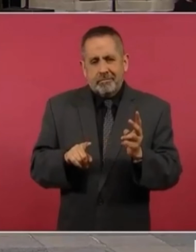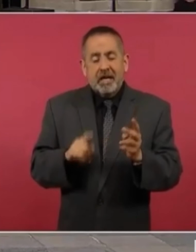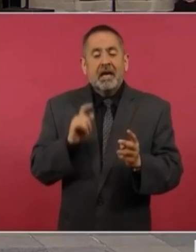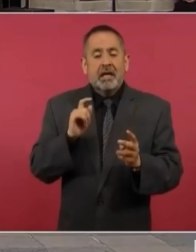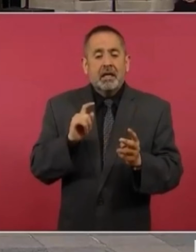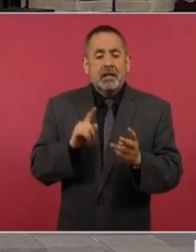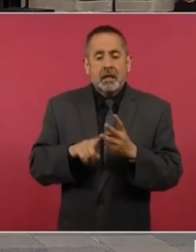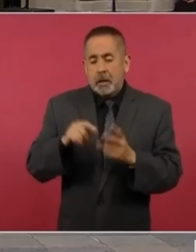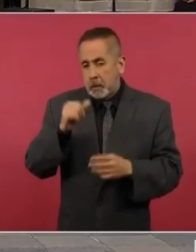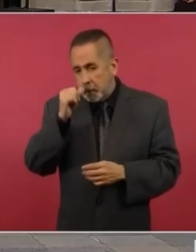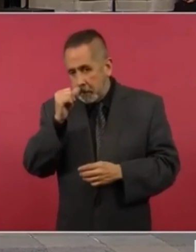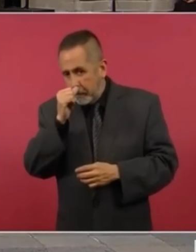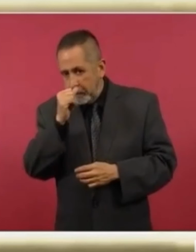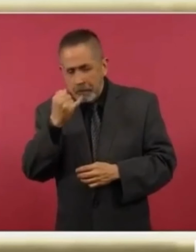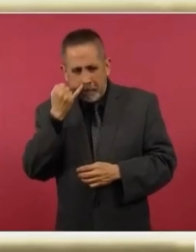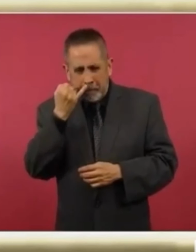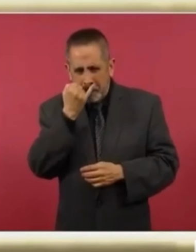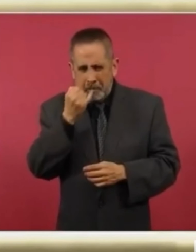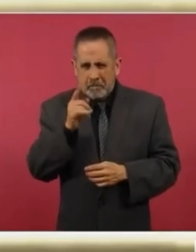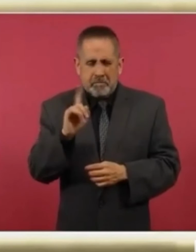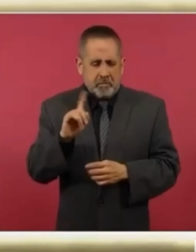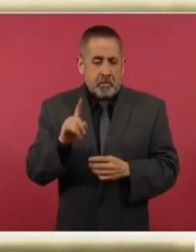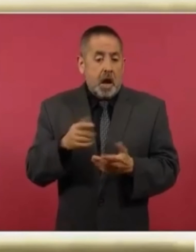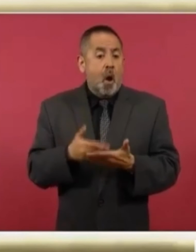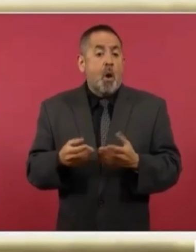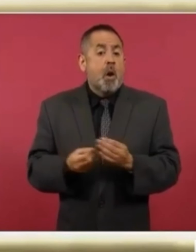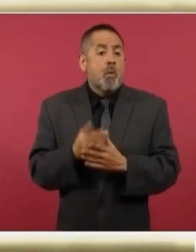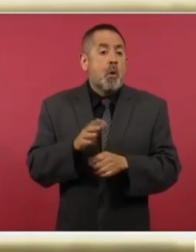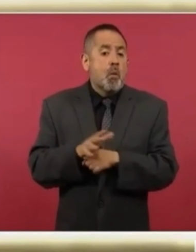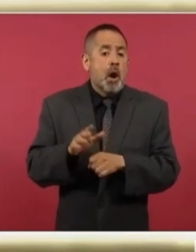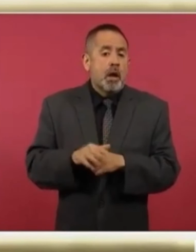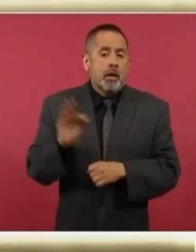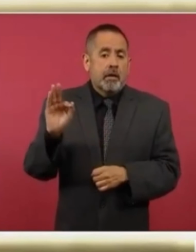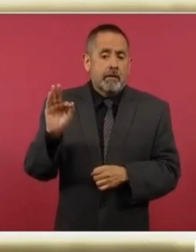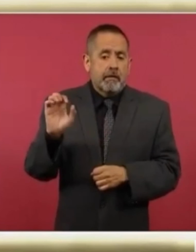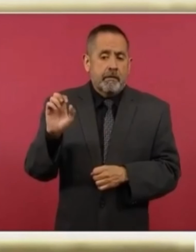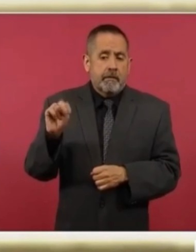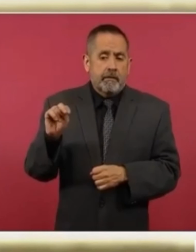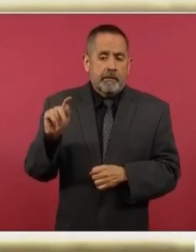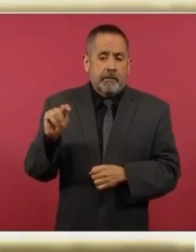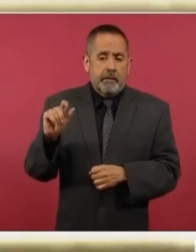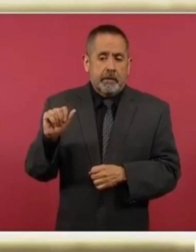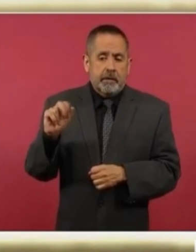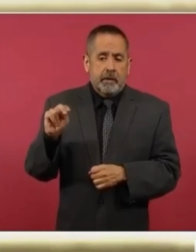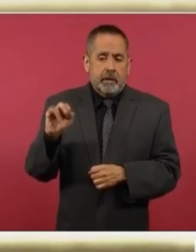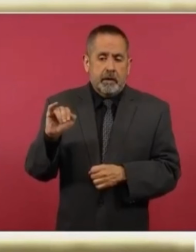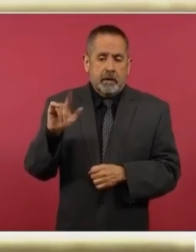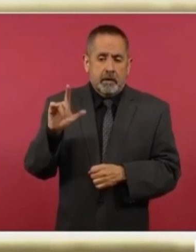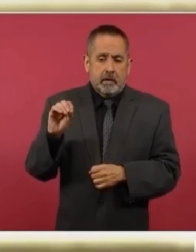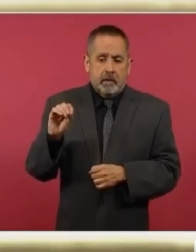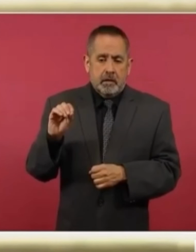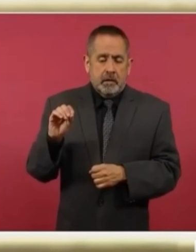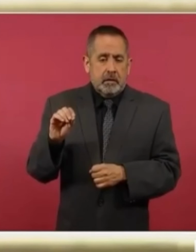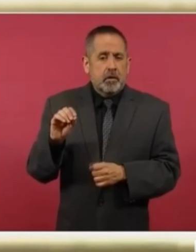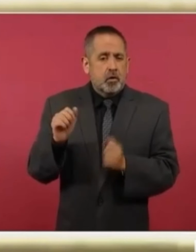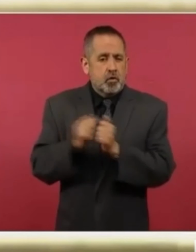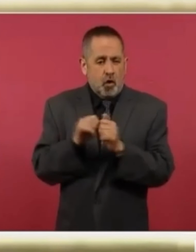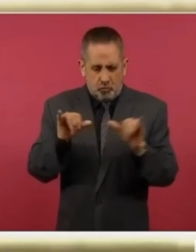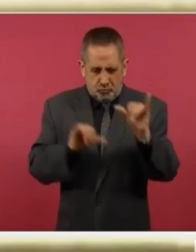solo la cocaína, ahora es el fentanilo y los